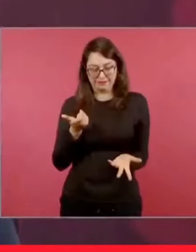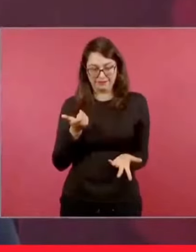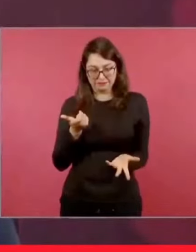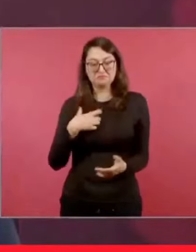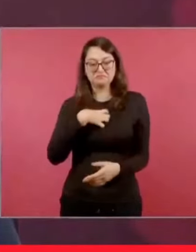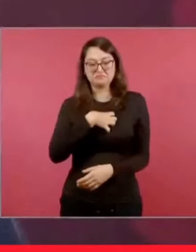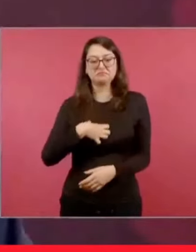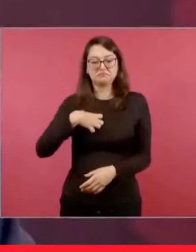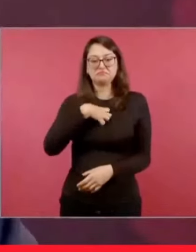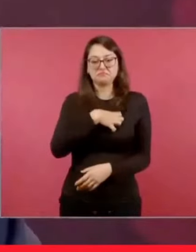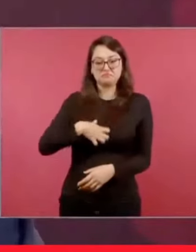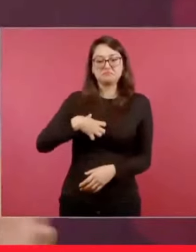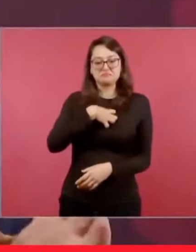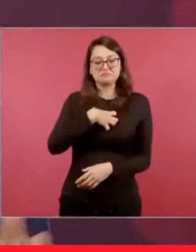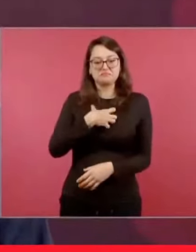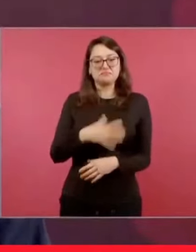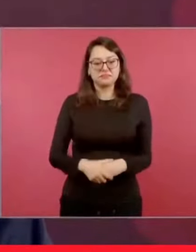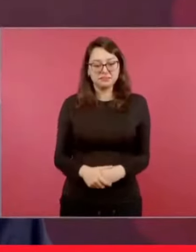Entonces,